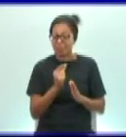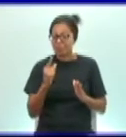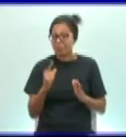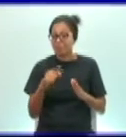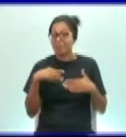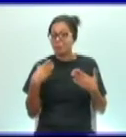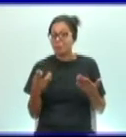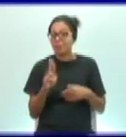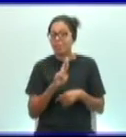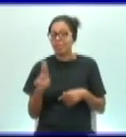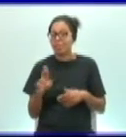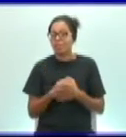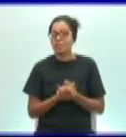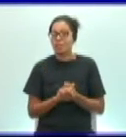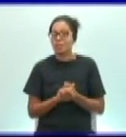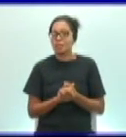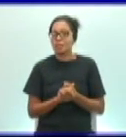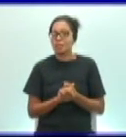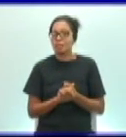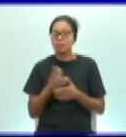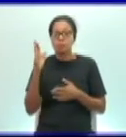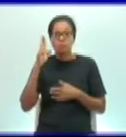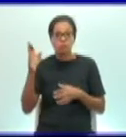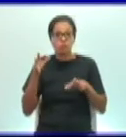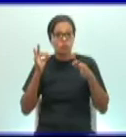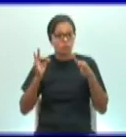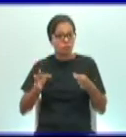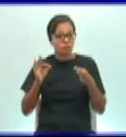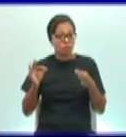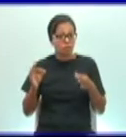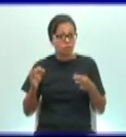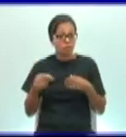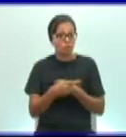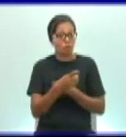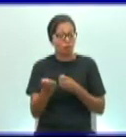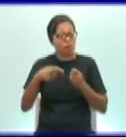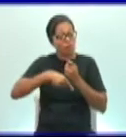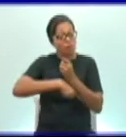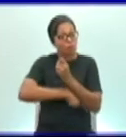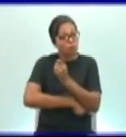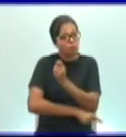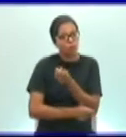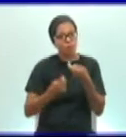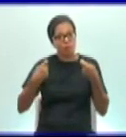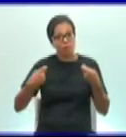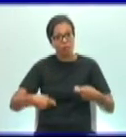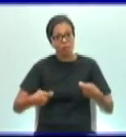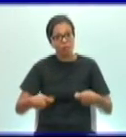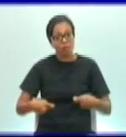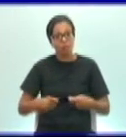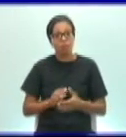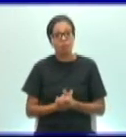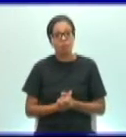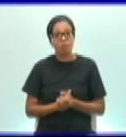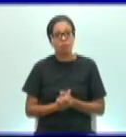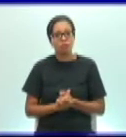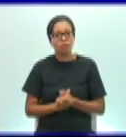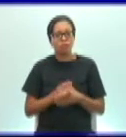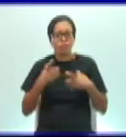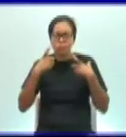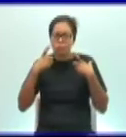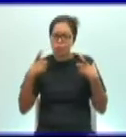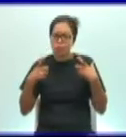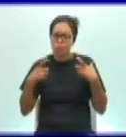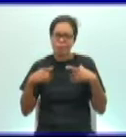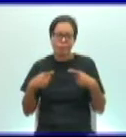idea, rectora. Recuerden siempre que ustedes deben profundizar en los documentos, porque es importante. Los documentos nos van dando la medida del